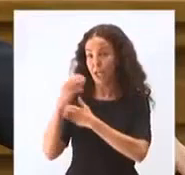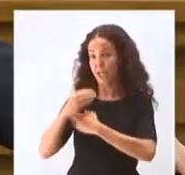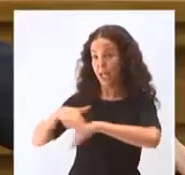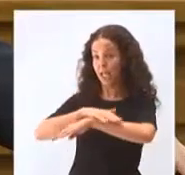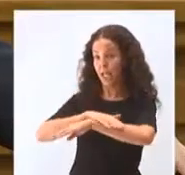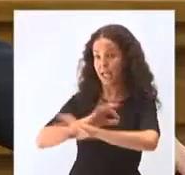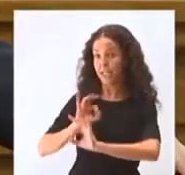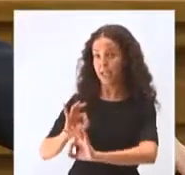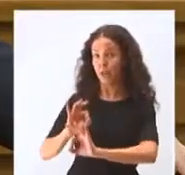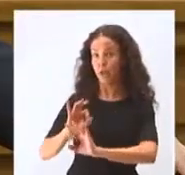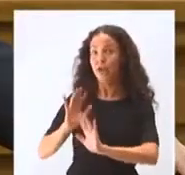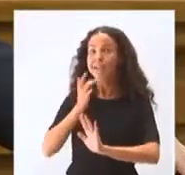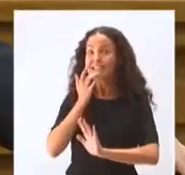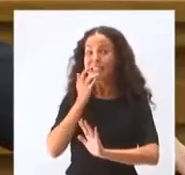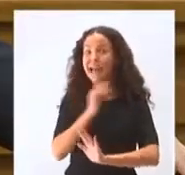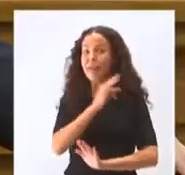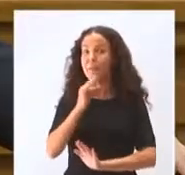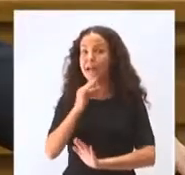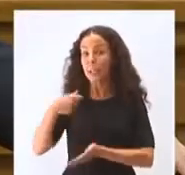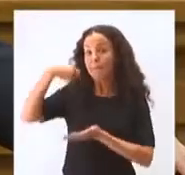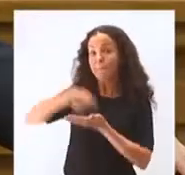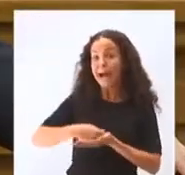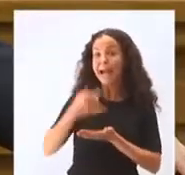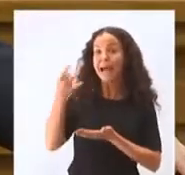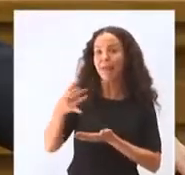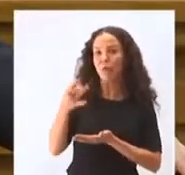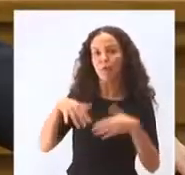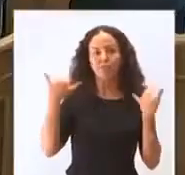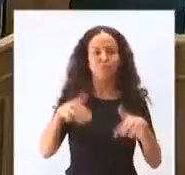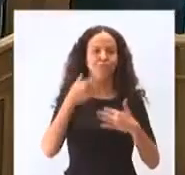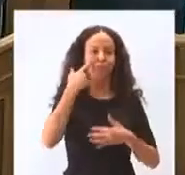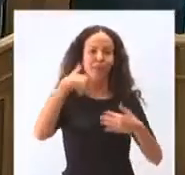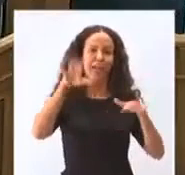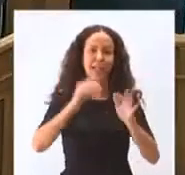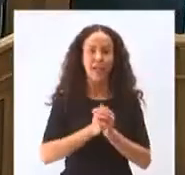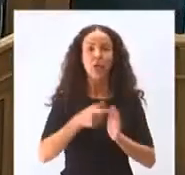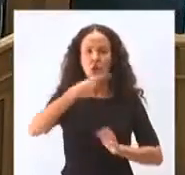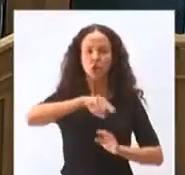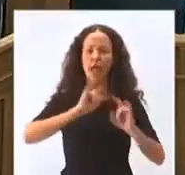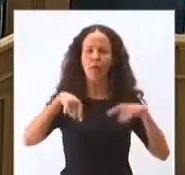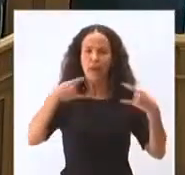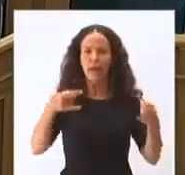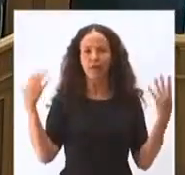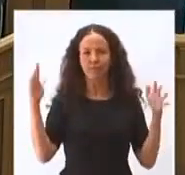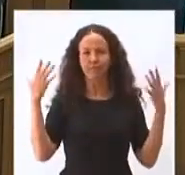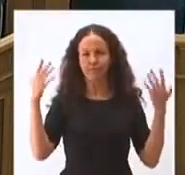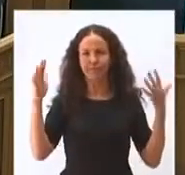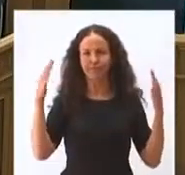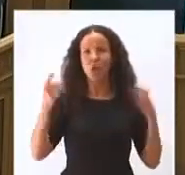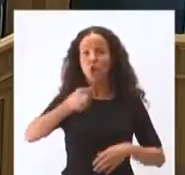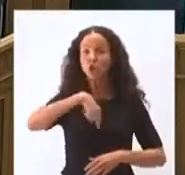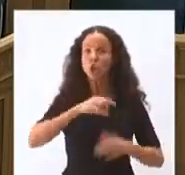lo que nos adeuda ni te quiero explicar vamos a hacer lo vamos a doblar tenemos un